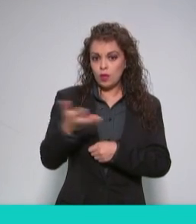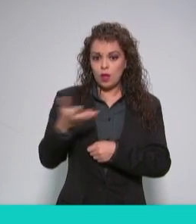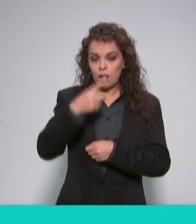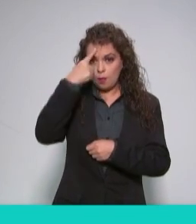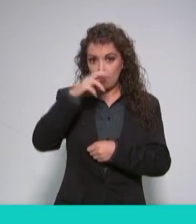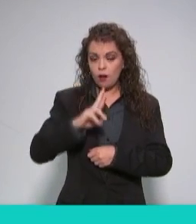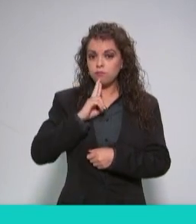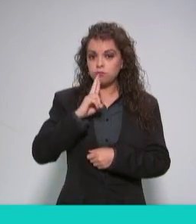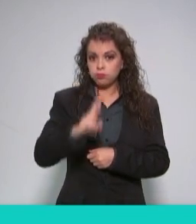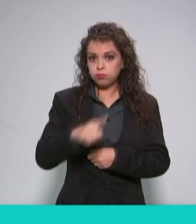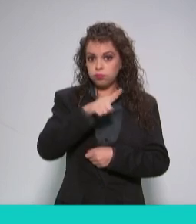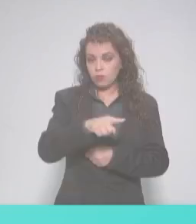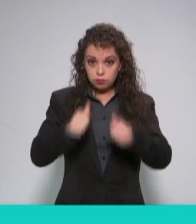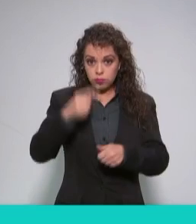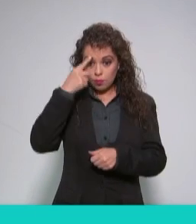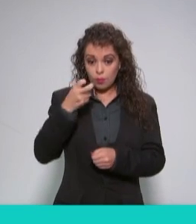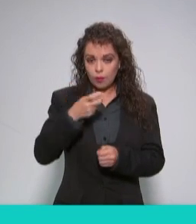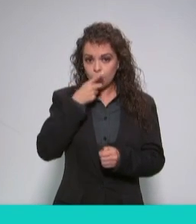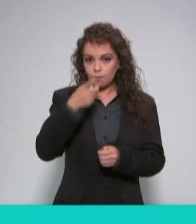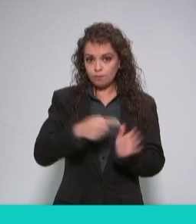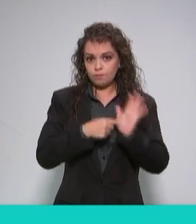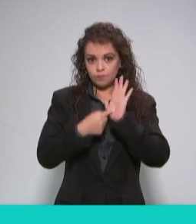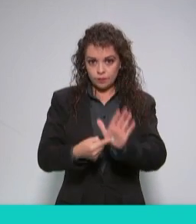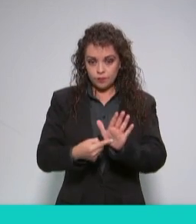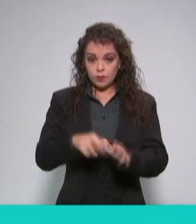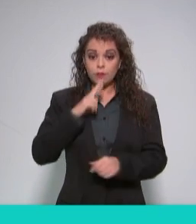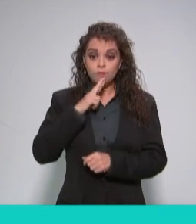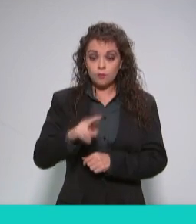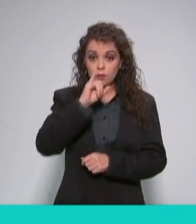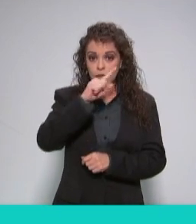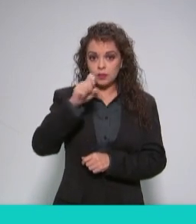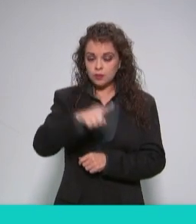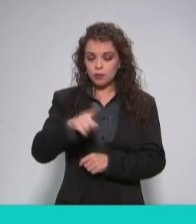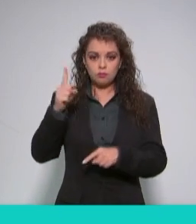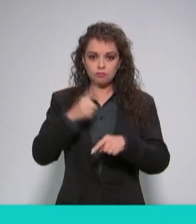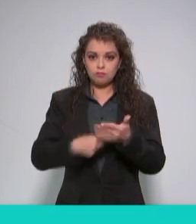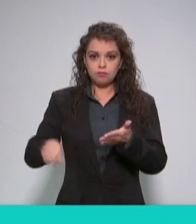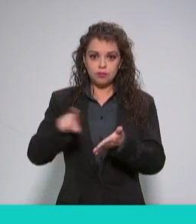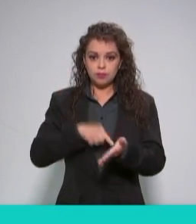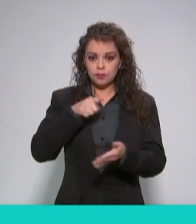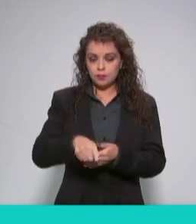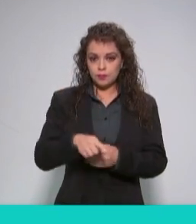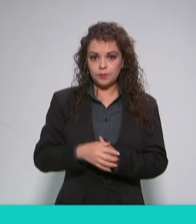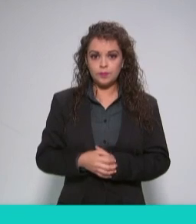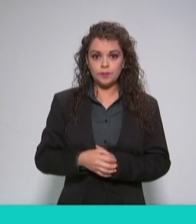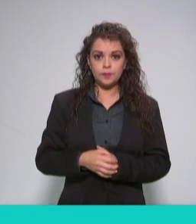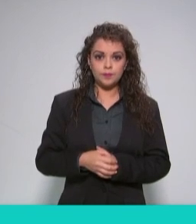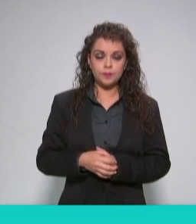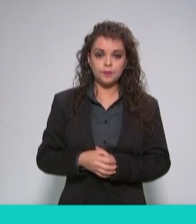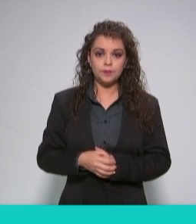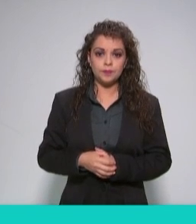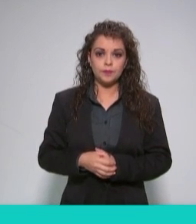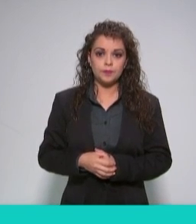resolución de su Comité de Transparencia. Se propone revocar la respuesta del ISSSTE, del Instituto de Seguridad y Servicios Sociales de los Trabajadores del